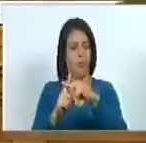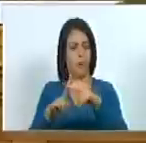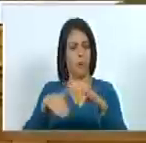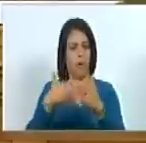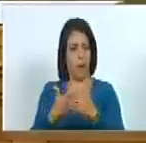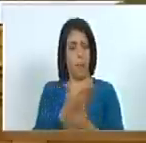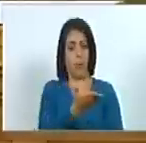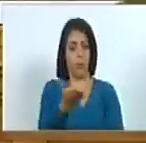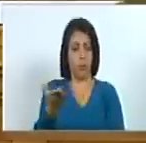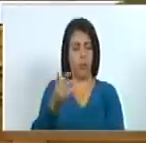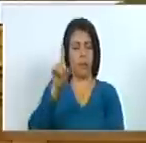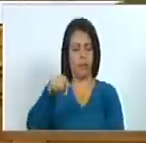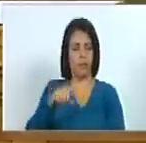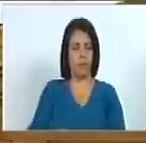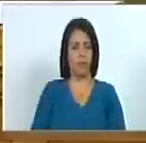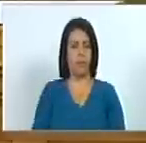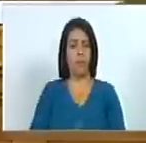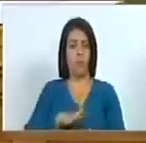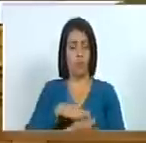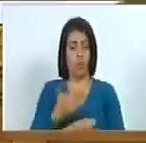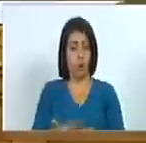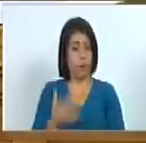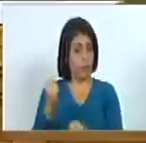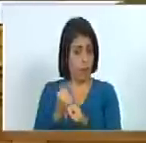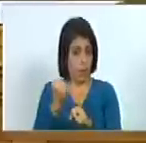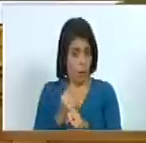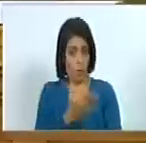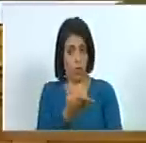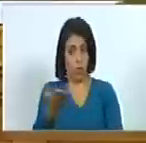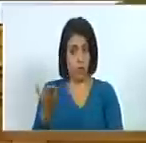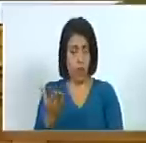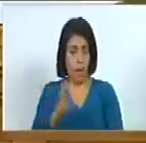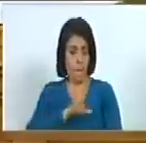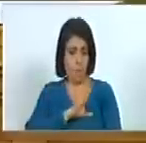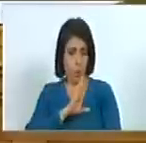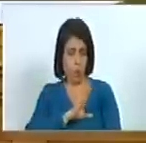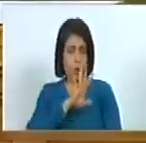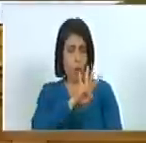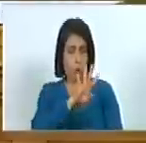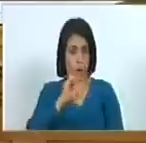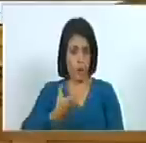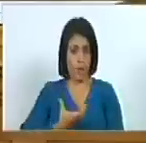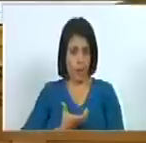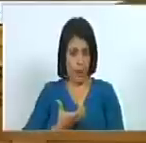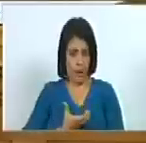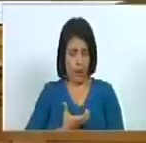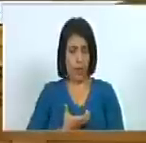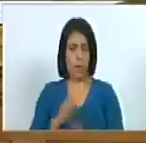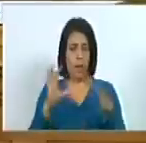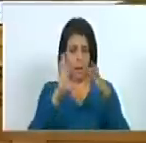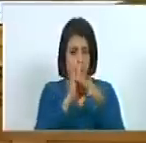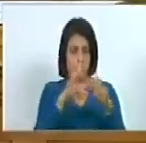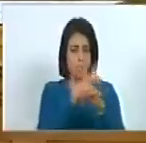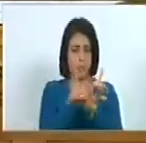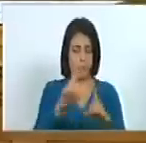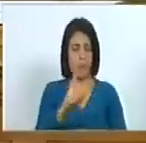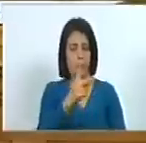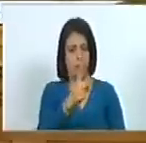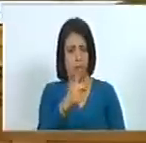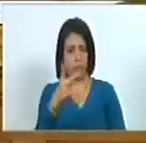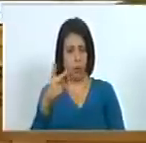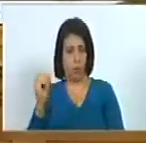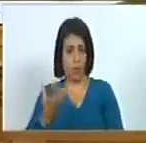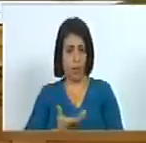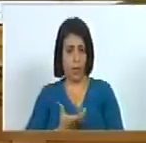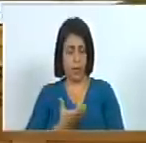para ustedes también, porque sus empleados de las 40 alcaldías de la Alianza Democrática, de las 120 alcaldías